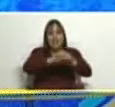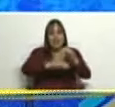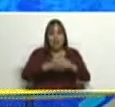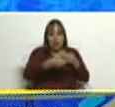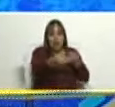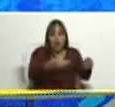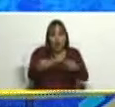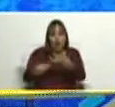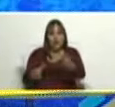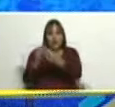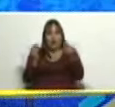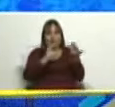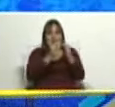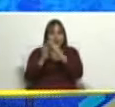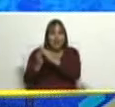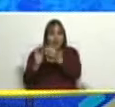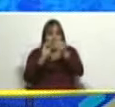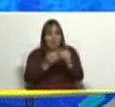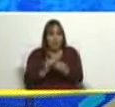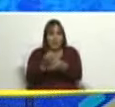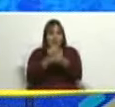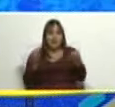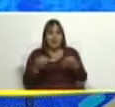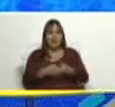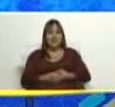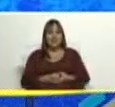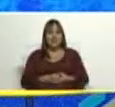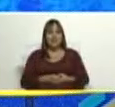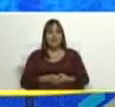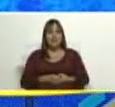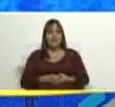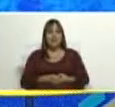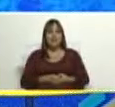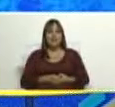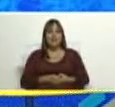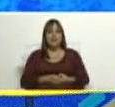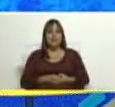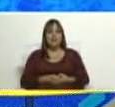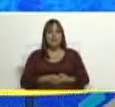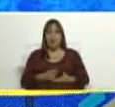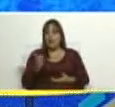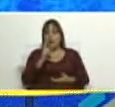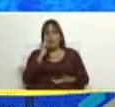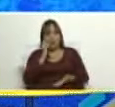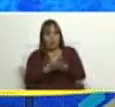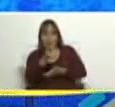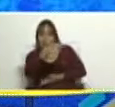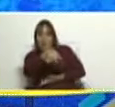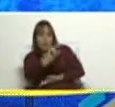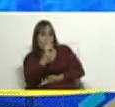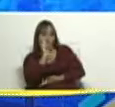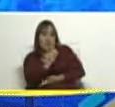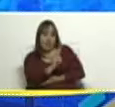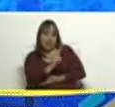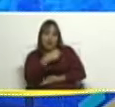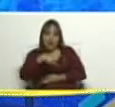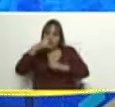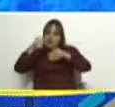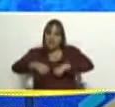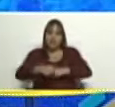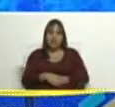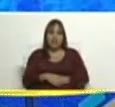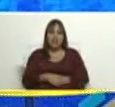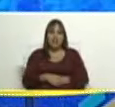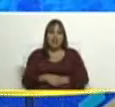Zapatos de calidad, máxima calidad. Eso ellos no lo ven, nosotros sí lo vemos. El plan R, el plan